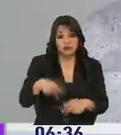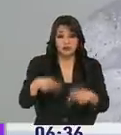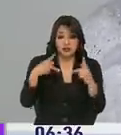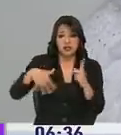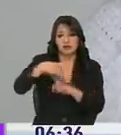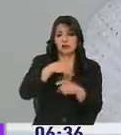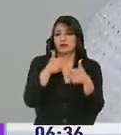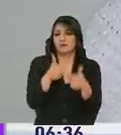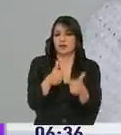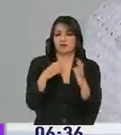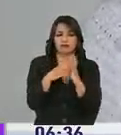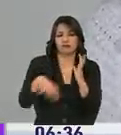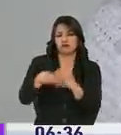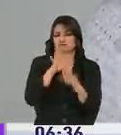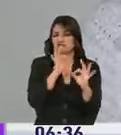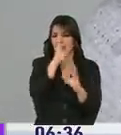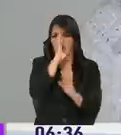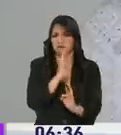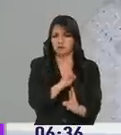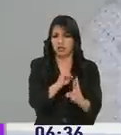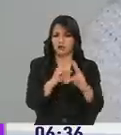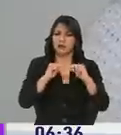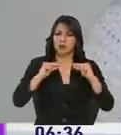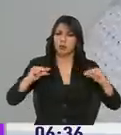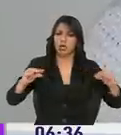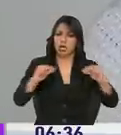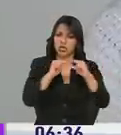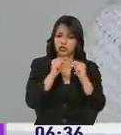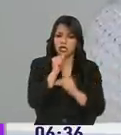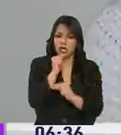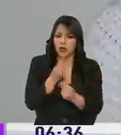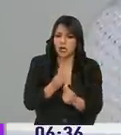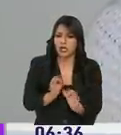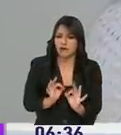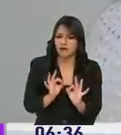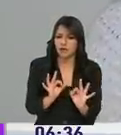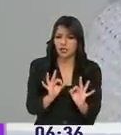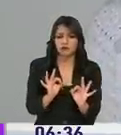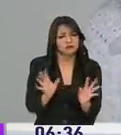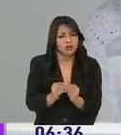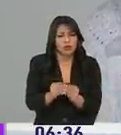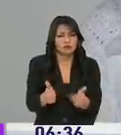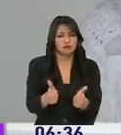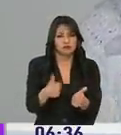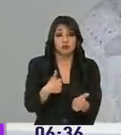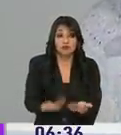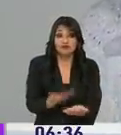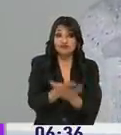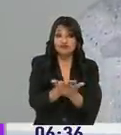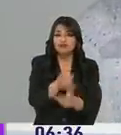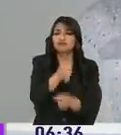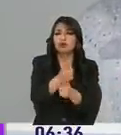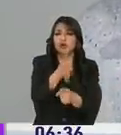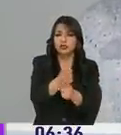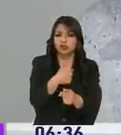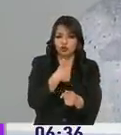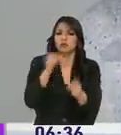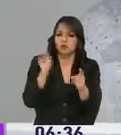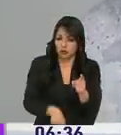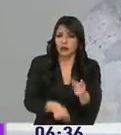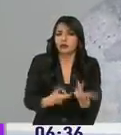sano y ecológicamente equilibrado, el derecho a la calidad del agua, y también lo presenté porque también estoy